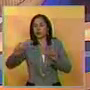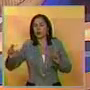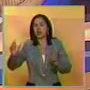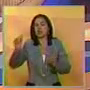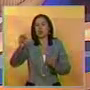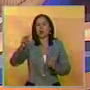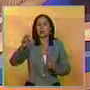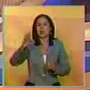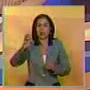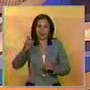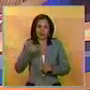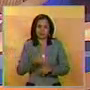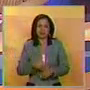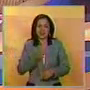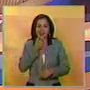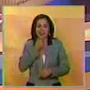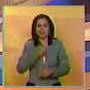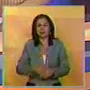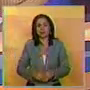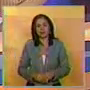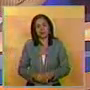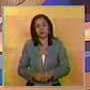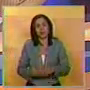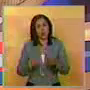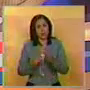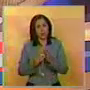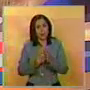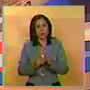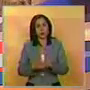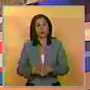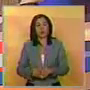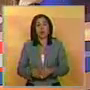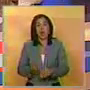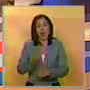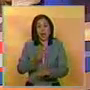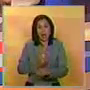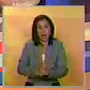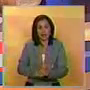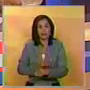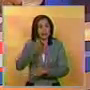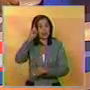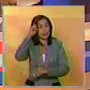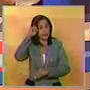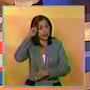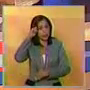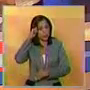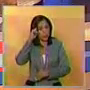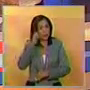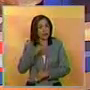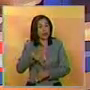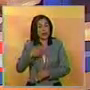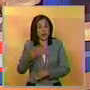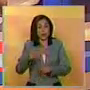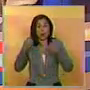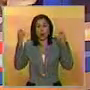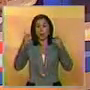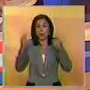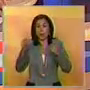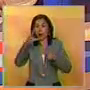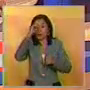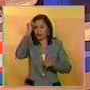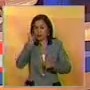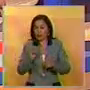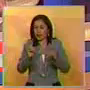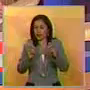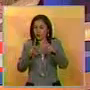Schwarzenegger. Ok. Miren, nosotros vamos a hacer una pausa, pero antes queremos por una parte recordarles que después de comerciales vendrá Tatiana Irizar